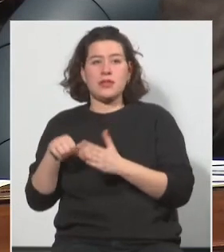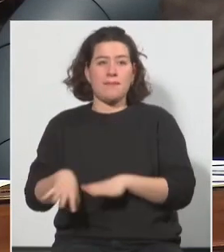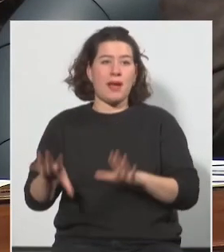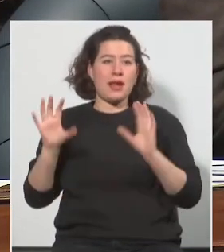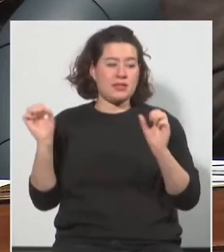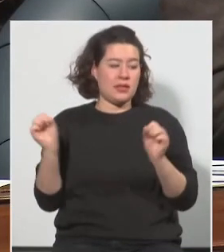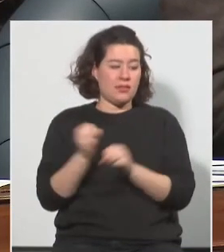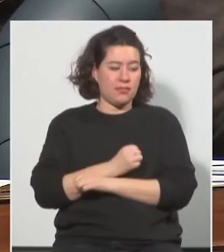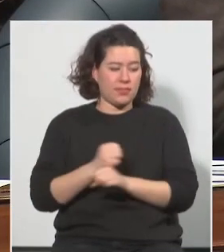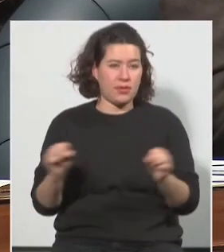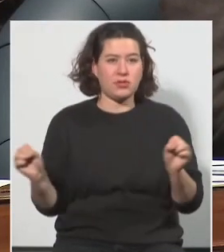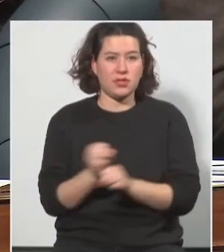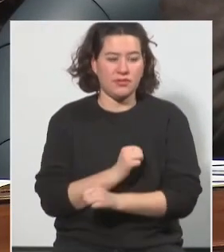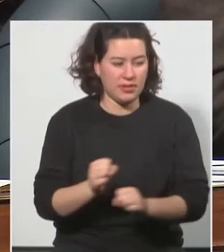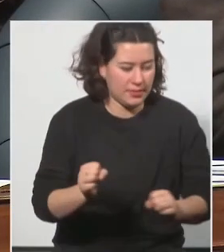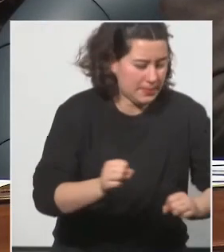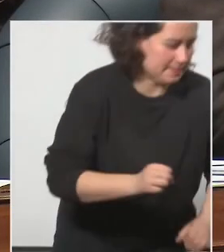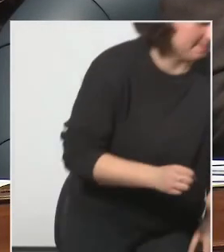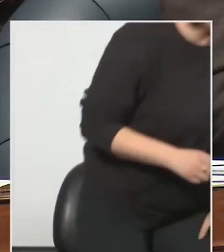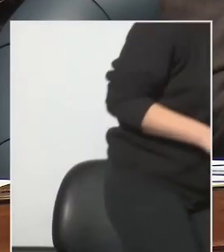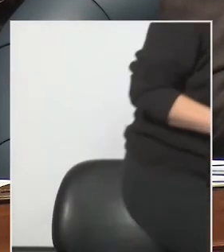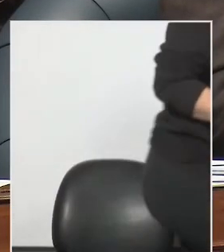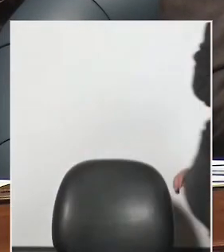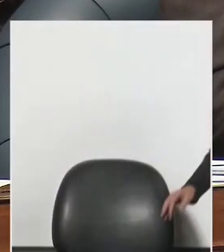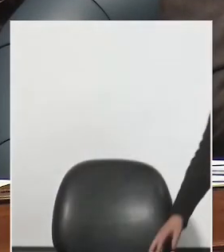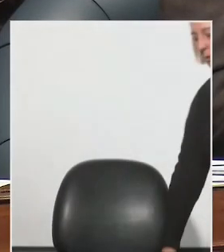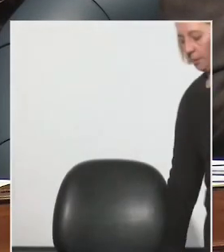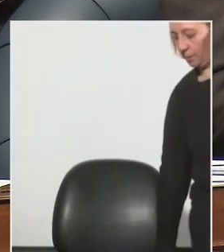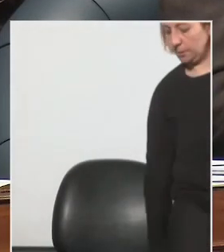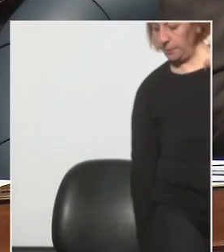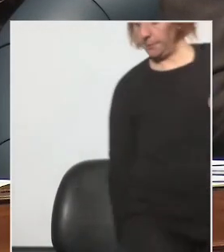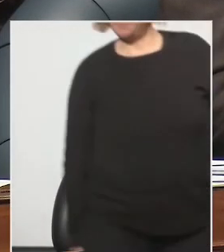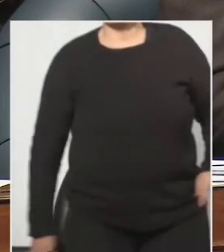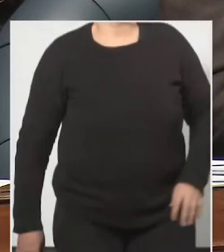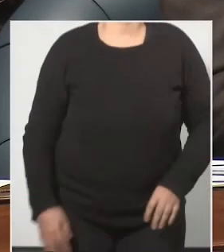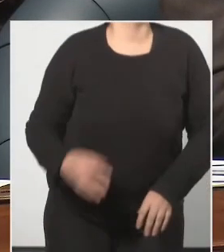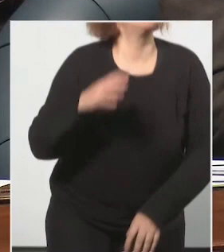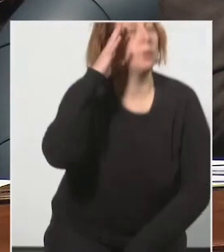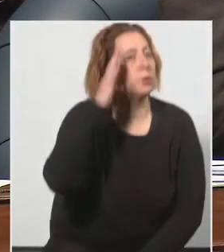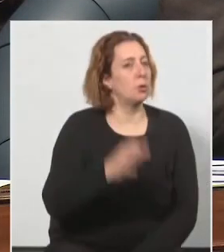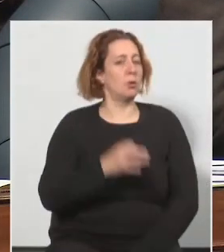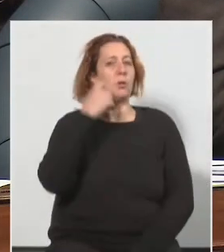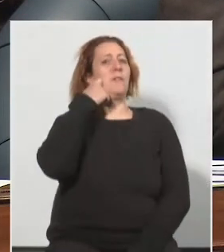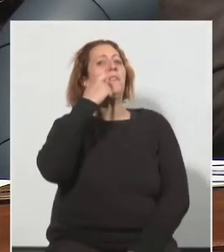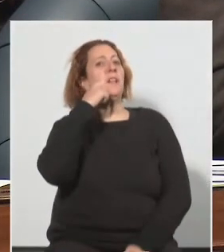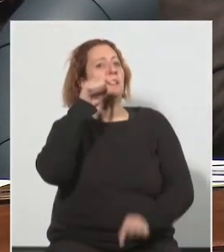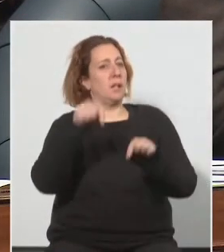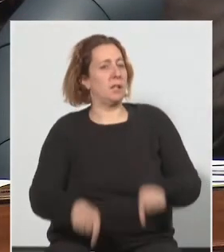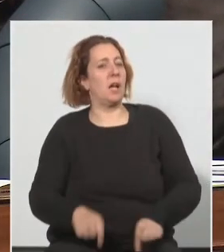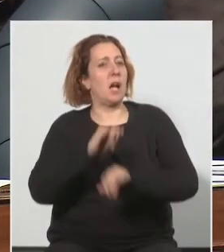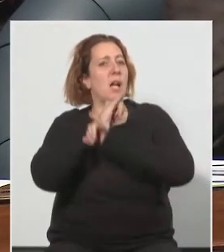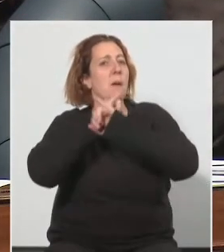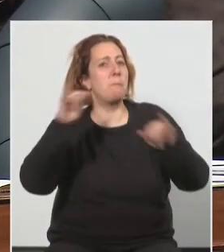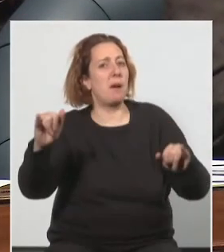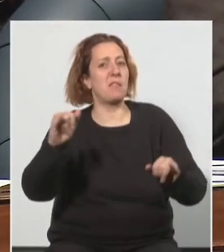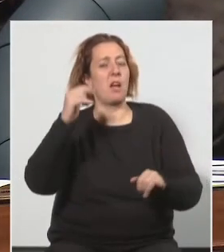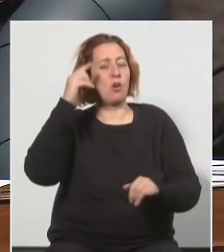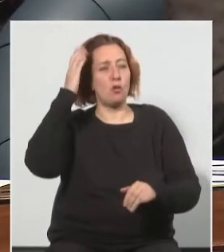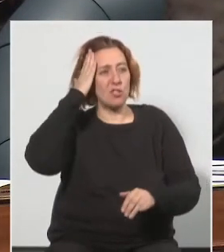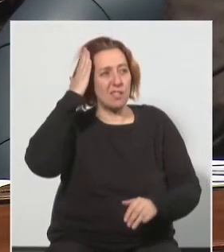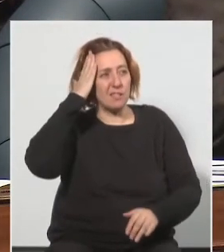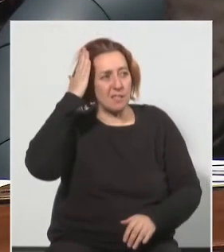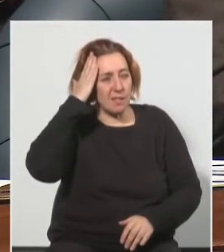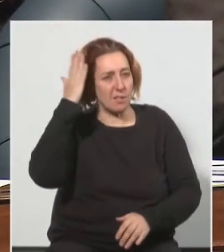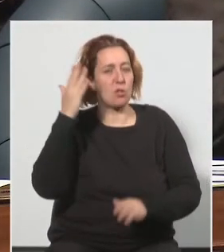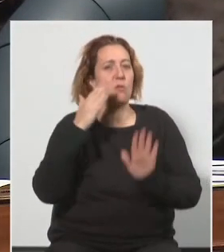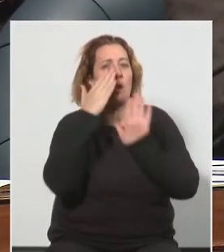parezca imposible. Soy de los que creo firmemente que está faltando aquí una campaña de